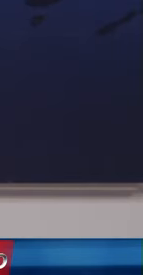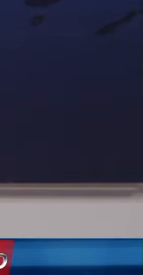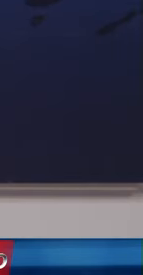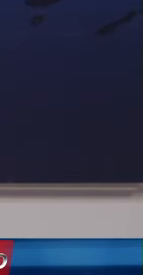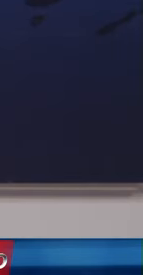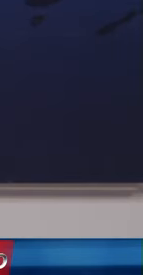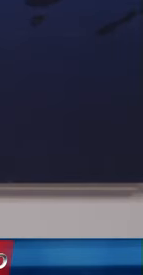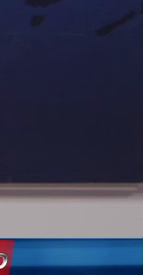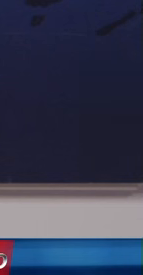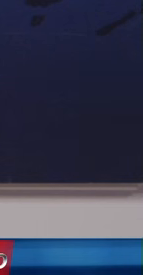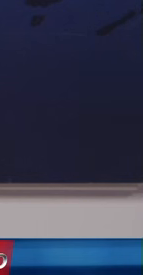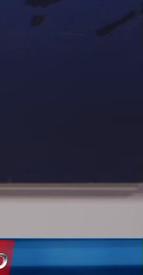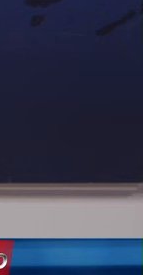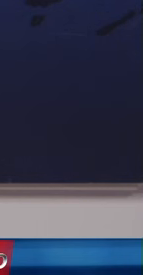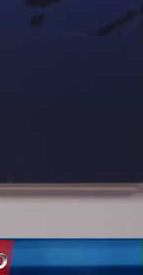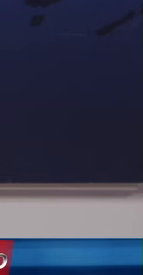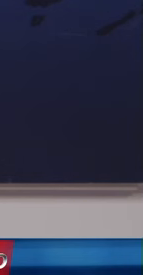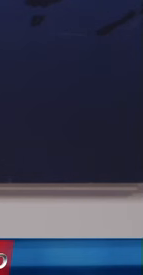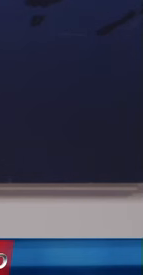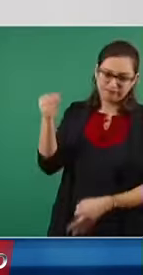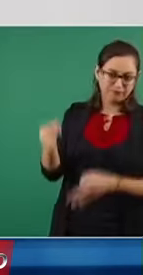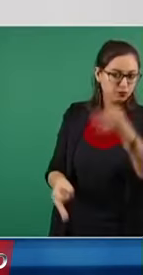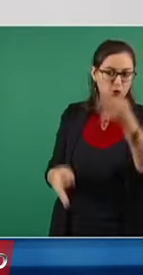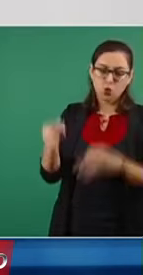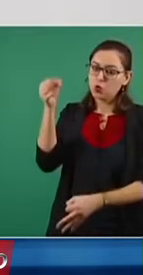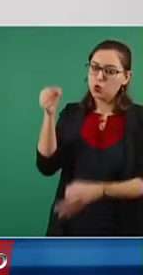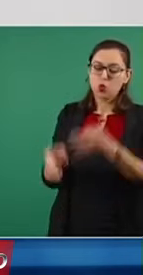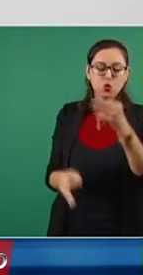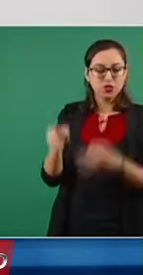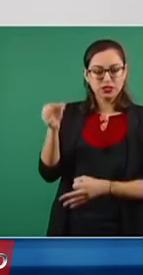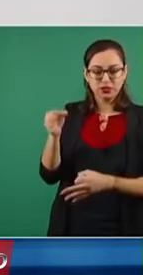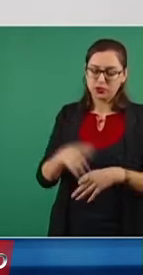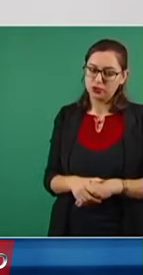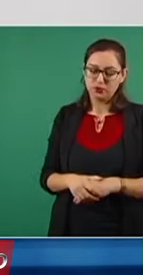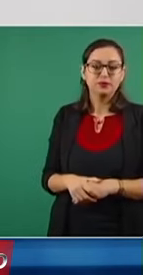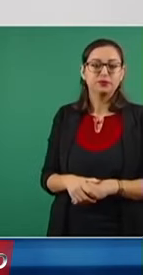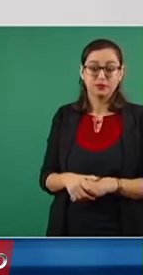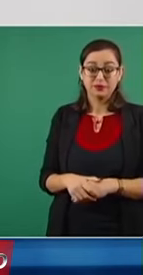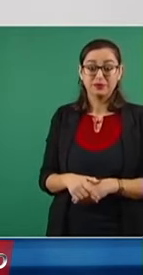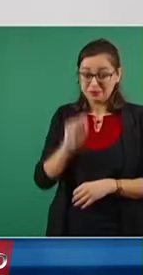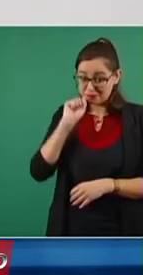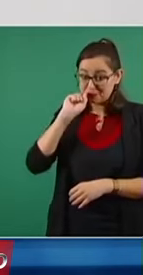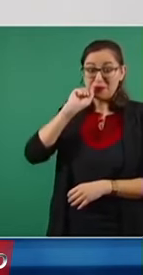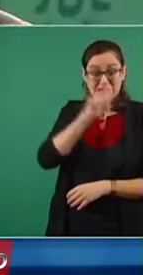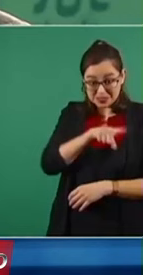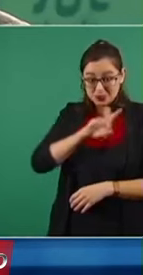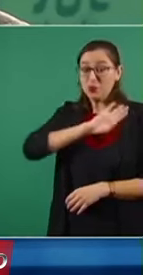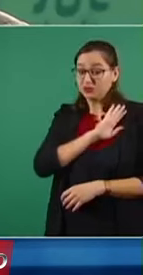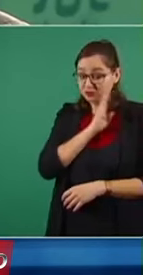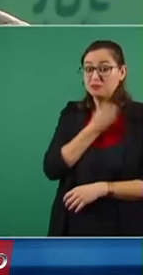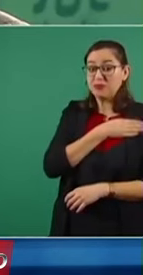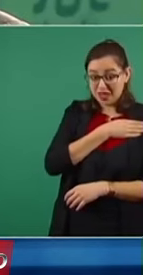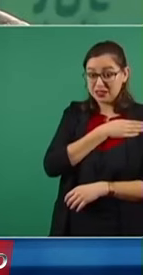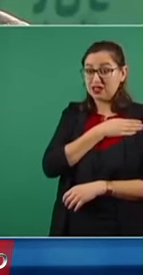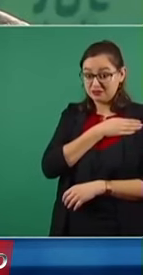puede confundir a mucha gente porque precisamente su su carita su tono como tan amigable es decir Si no tuviera el cargo que tiene